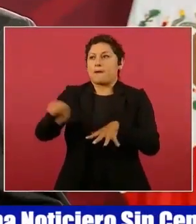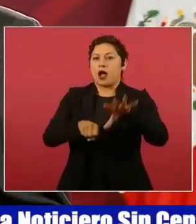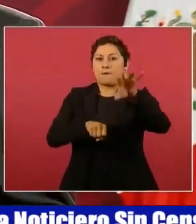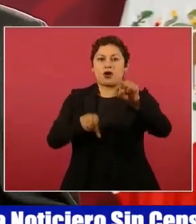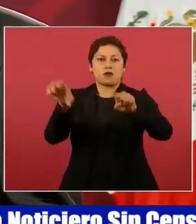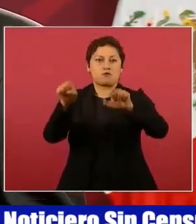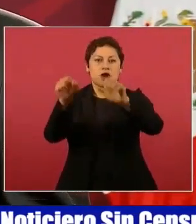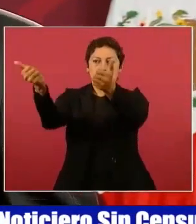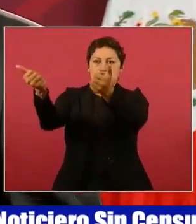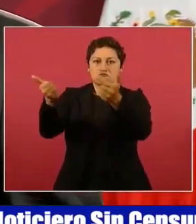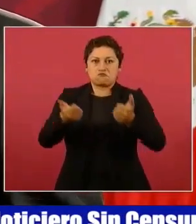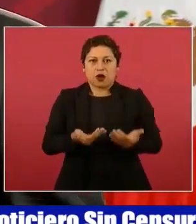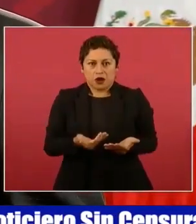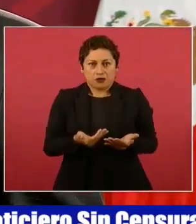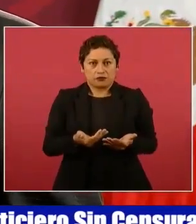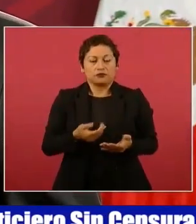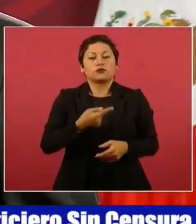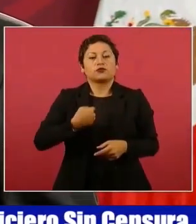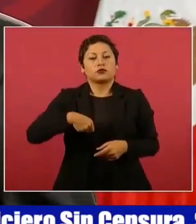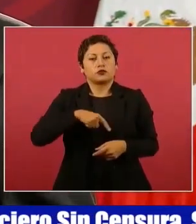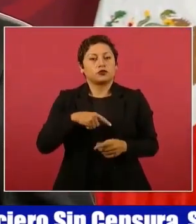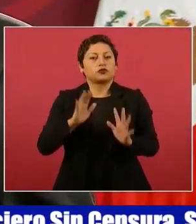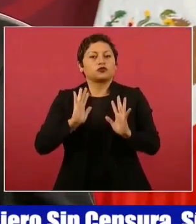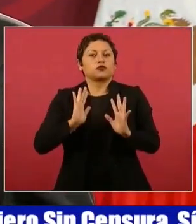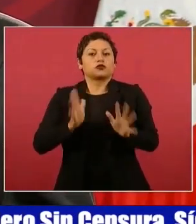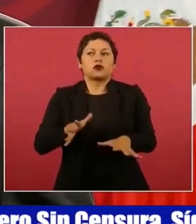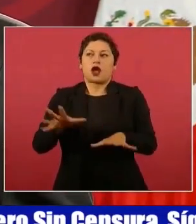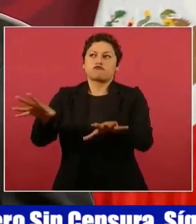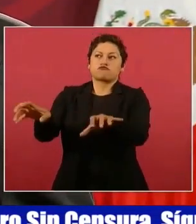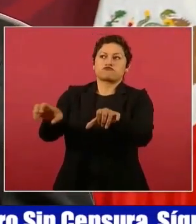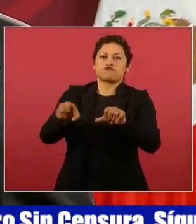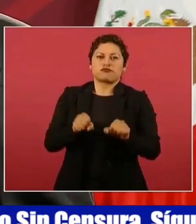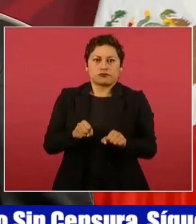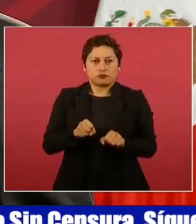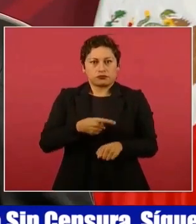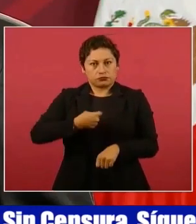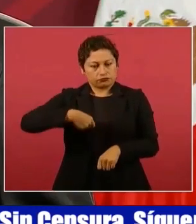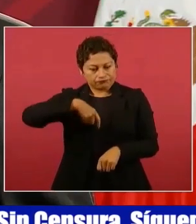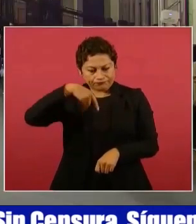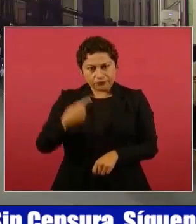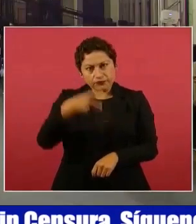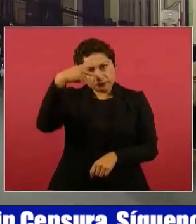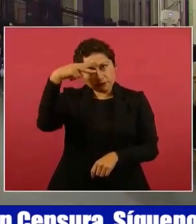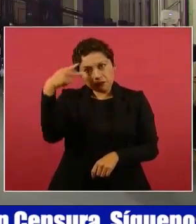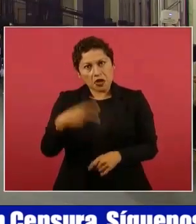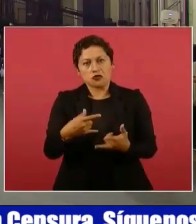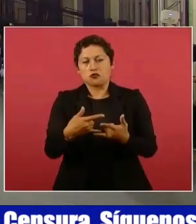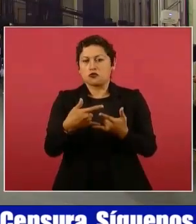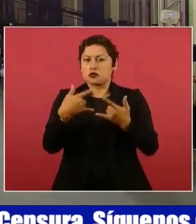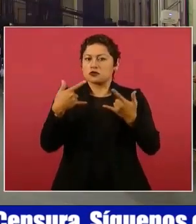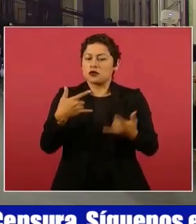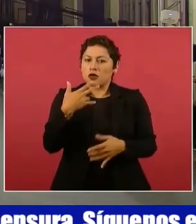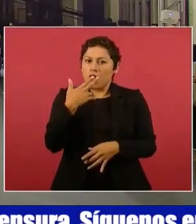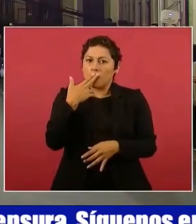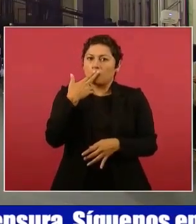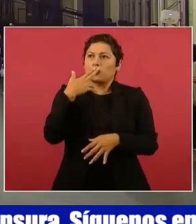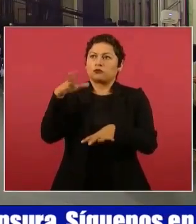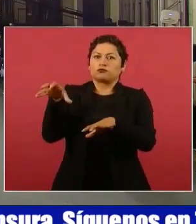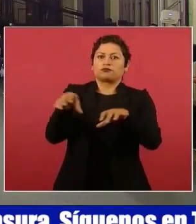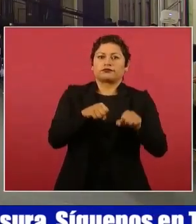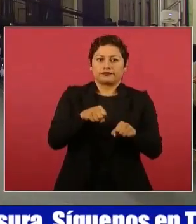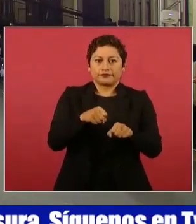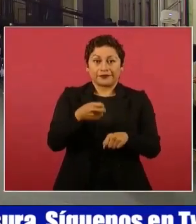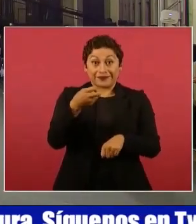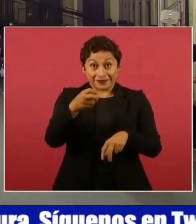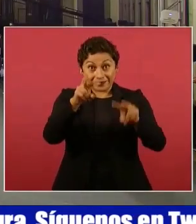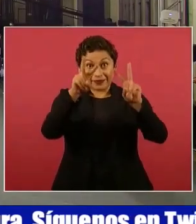como candidato, pero ahora hay hasta fila y ya lo estamos viendo, estos personajes que acusan que no hay piso parejo, que